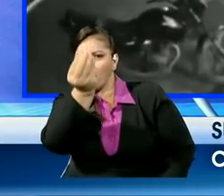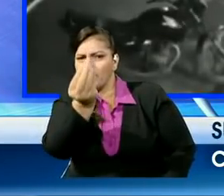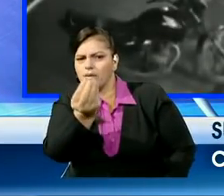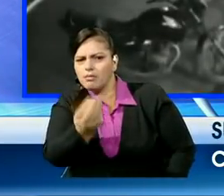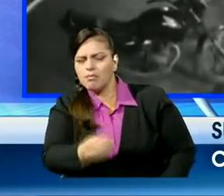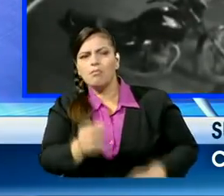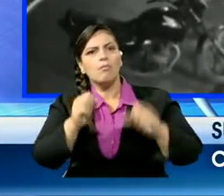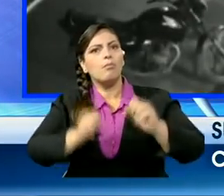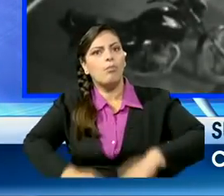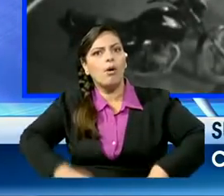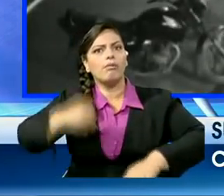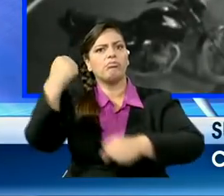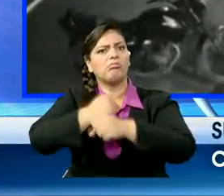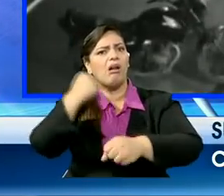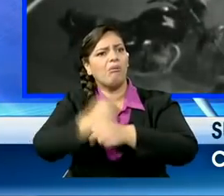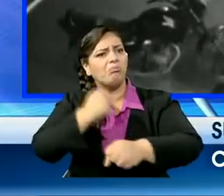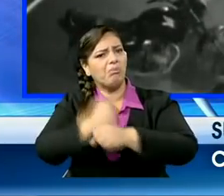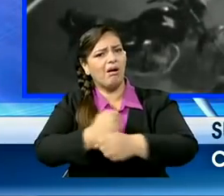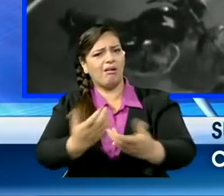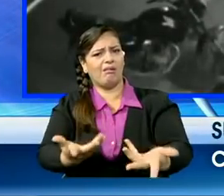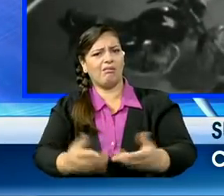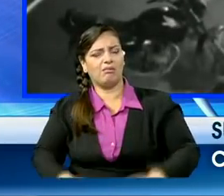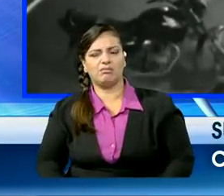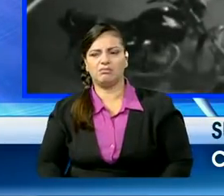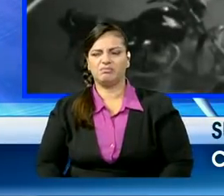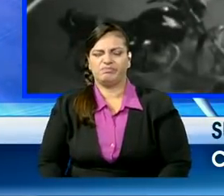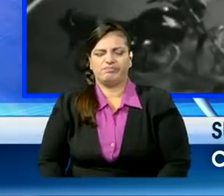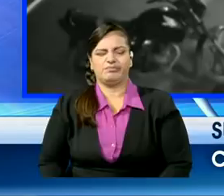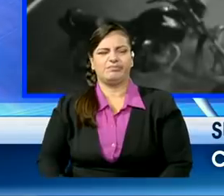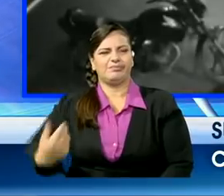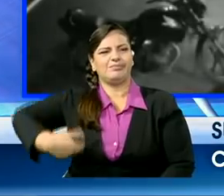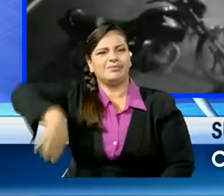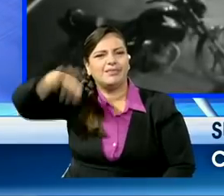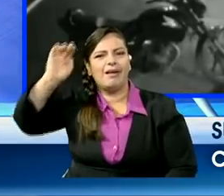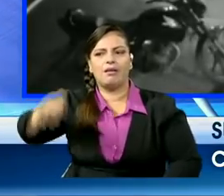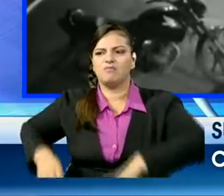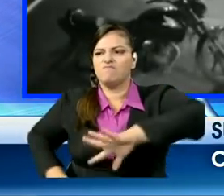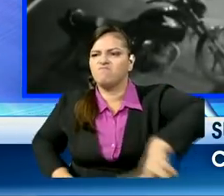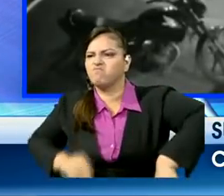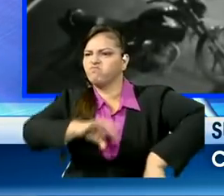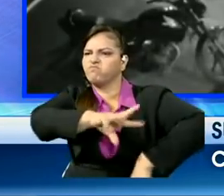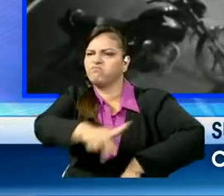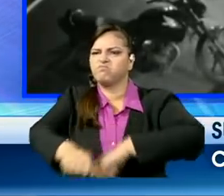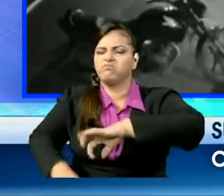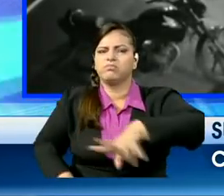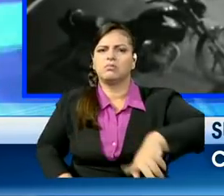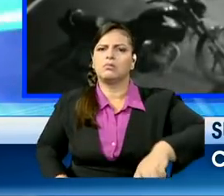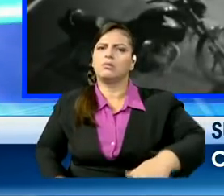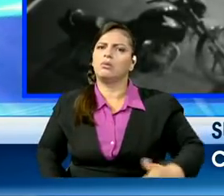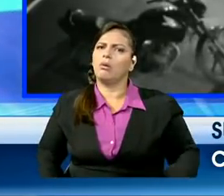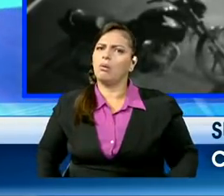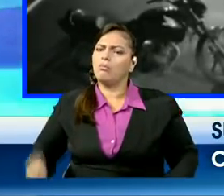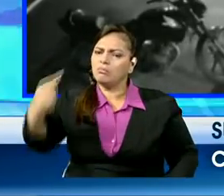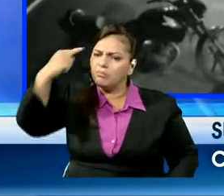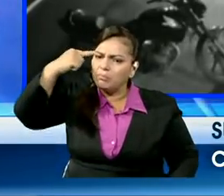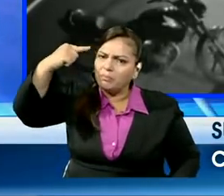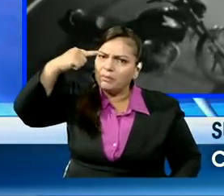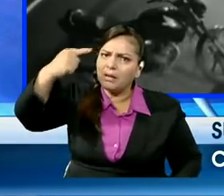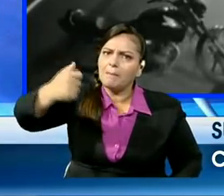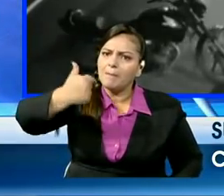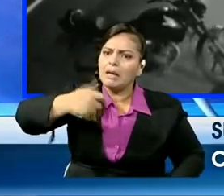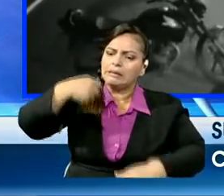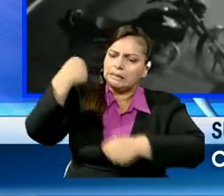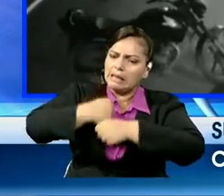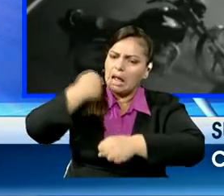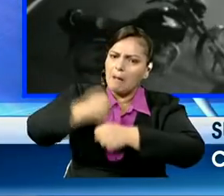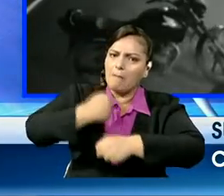cosas más positivas, pero aquí prefieren atracar y robar. Para algo productivo, un emprendimiento que bien se puede hacer. Así es. En todo caso, la